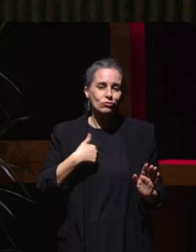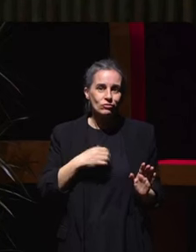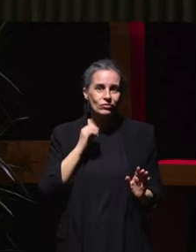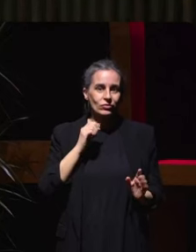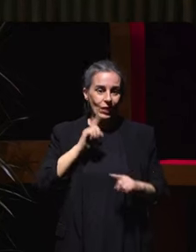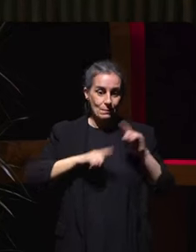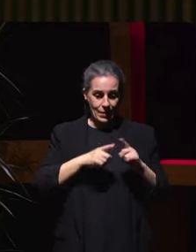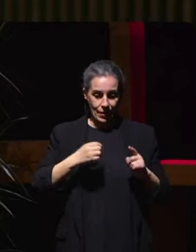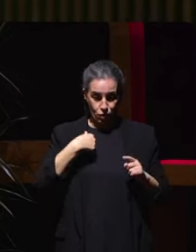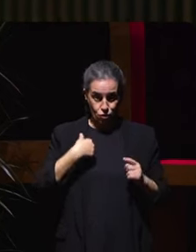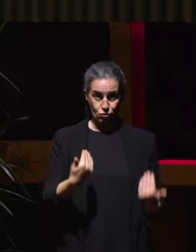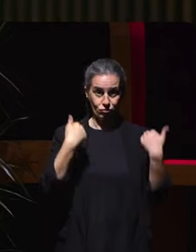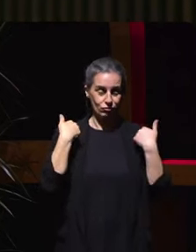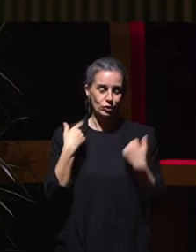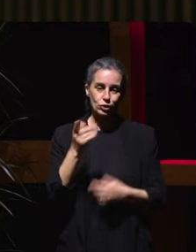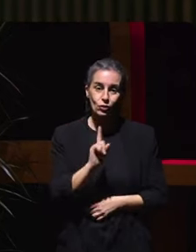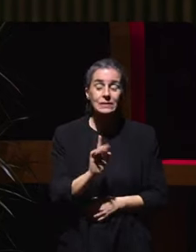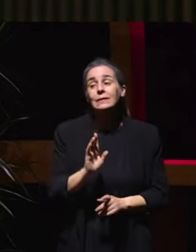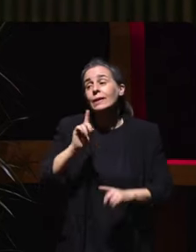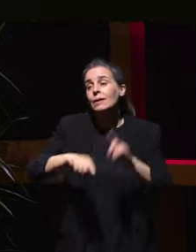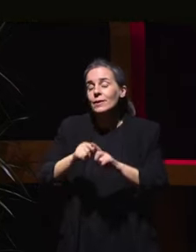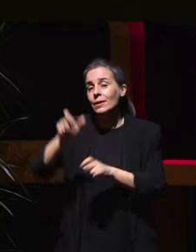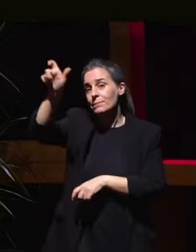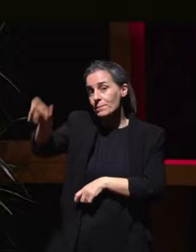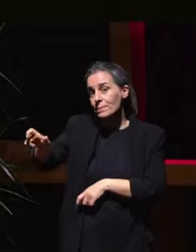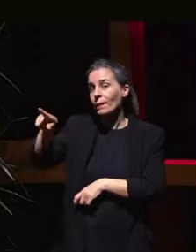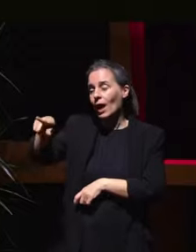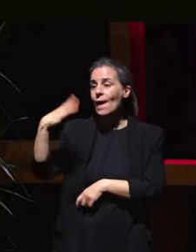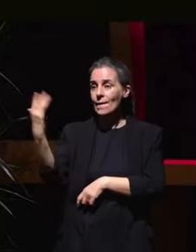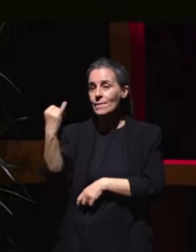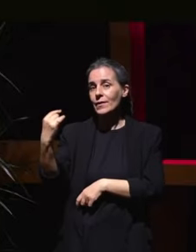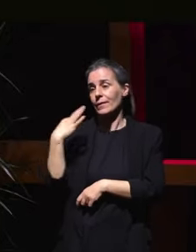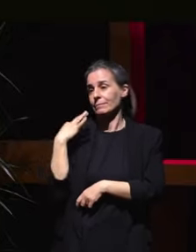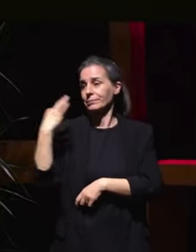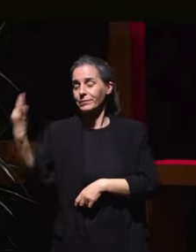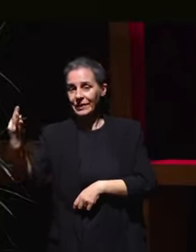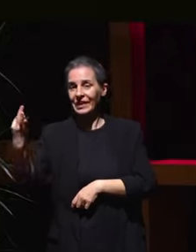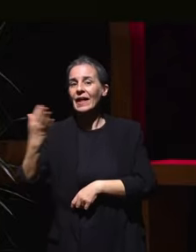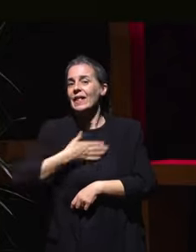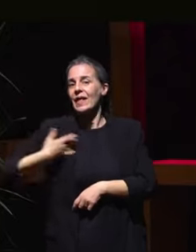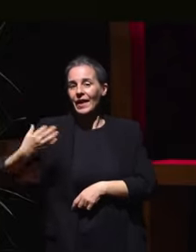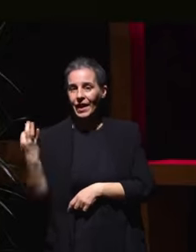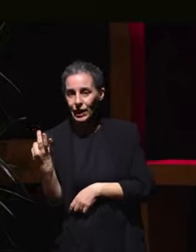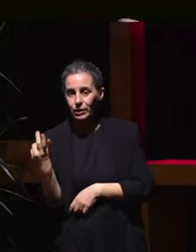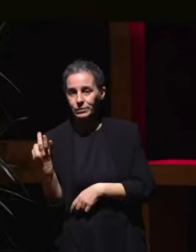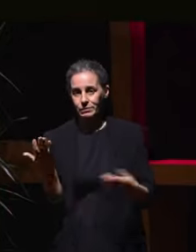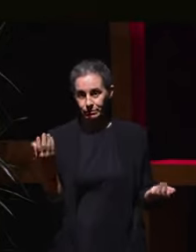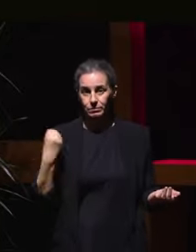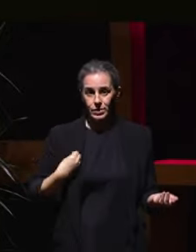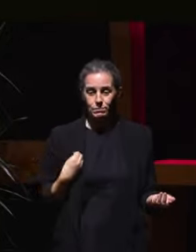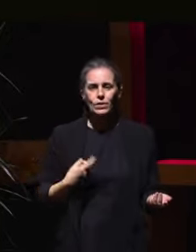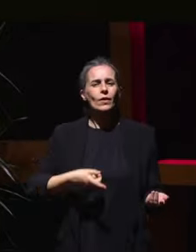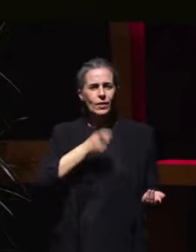depende del que está ahí dirigiendo y que quiere esto para la televisión. Es difícil no encontrar una